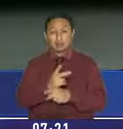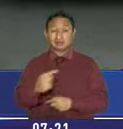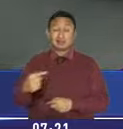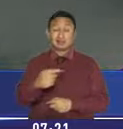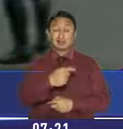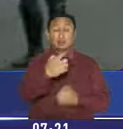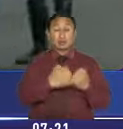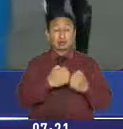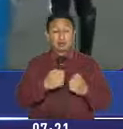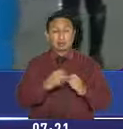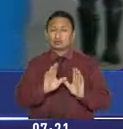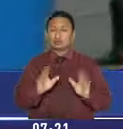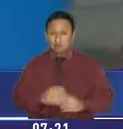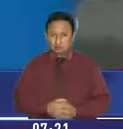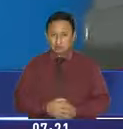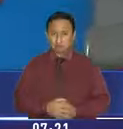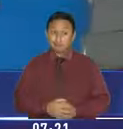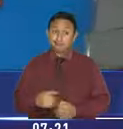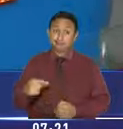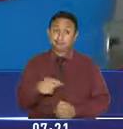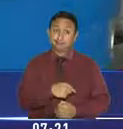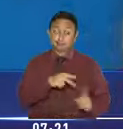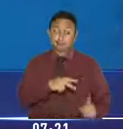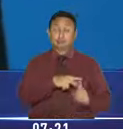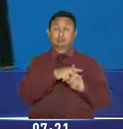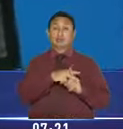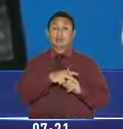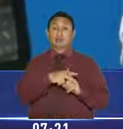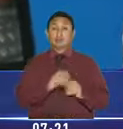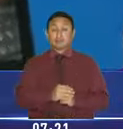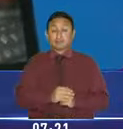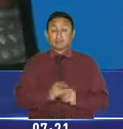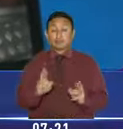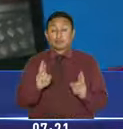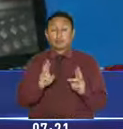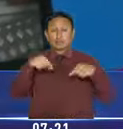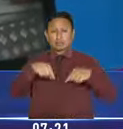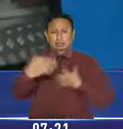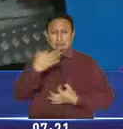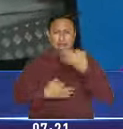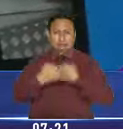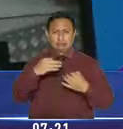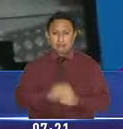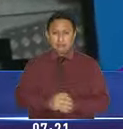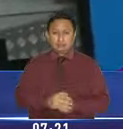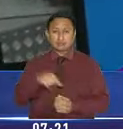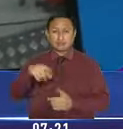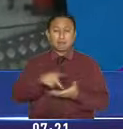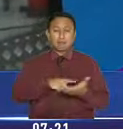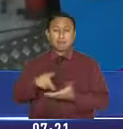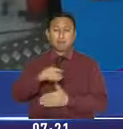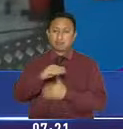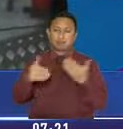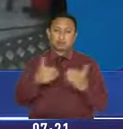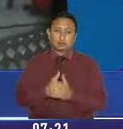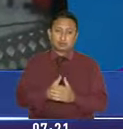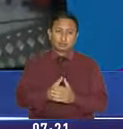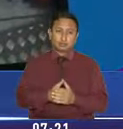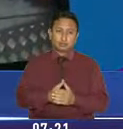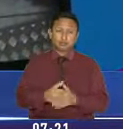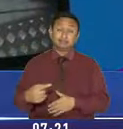tipo de accidentes. Esperemos entonces se esclarezca esta información y se cubra con todos los gastos de la gente que lastimosamente está en